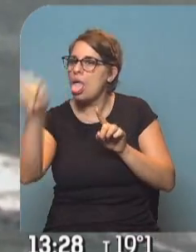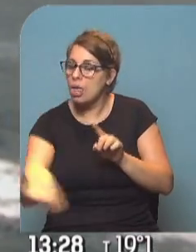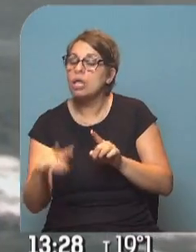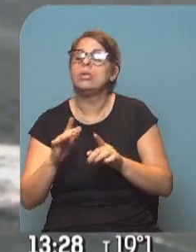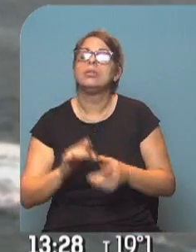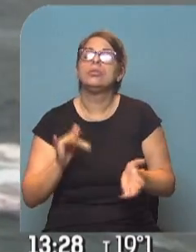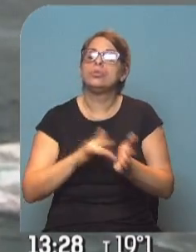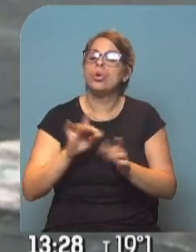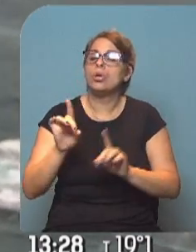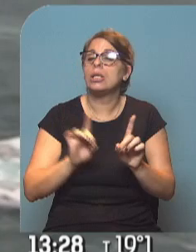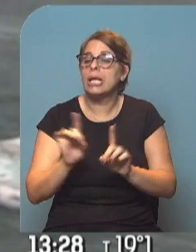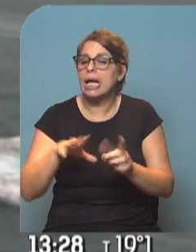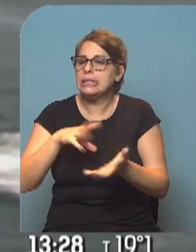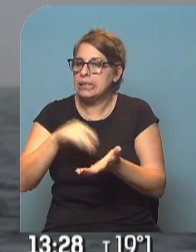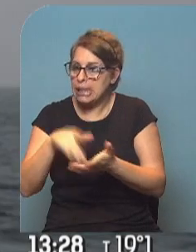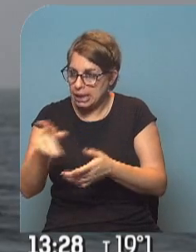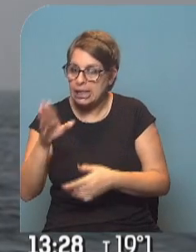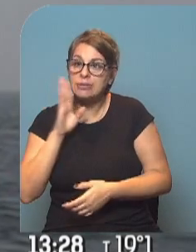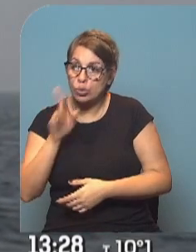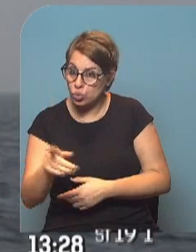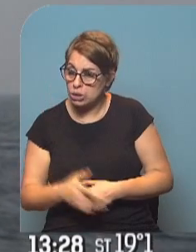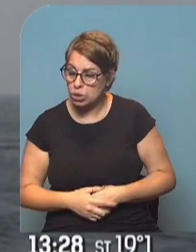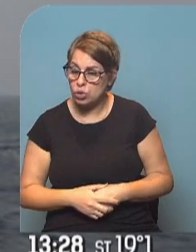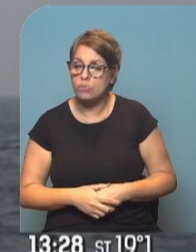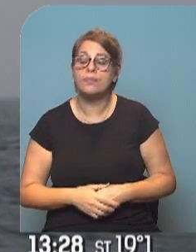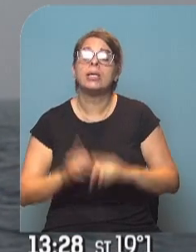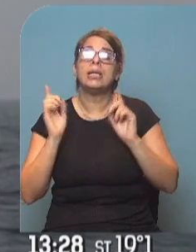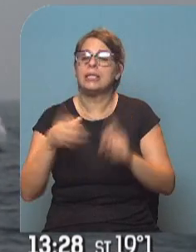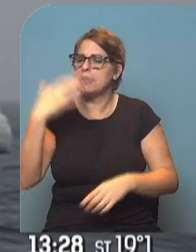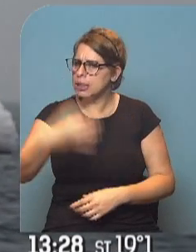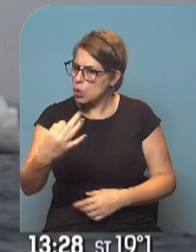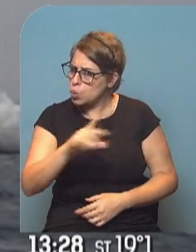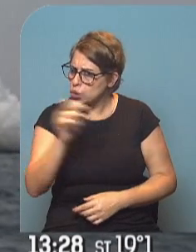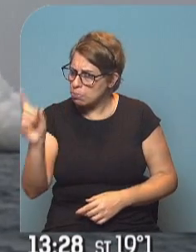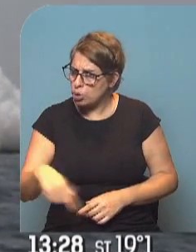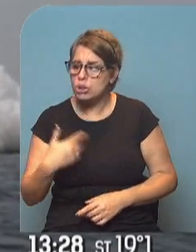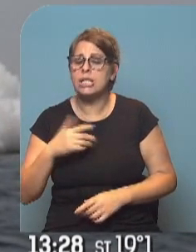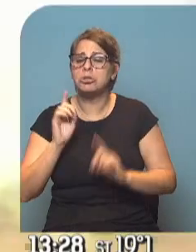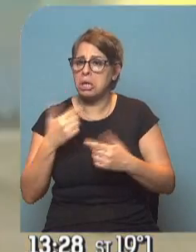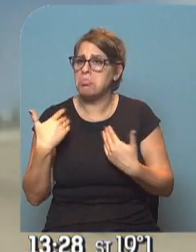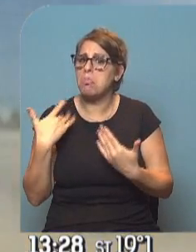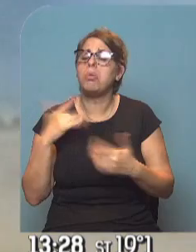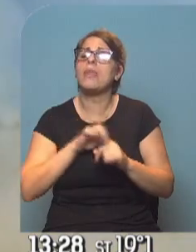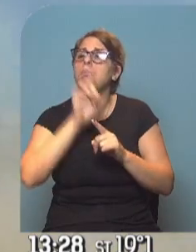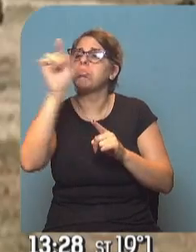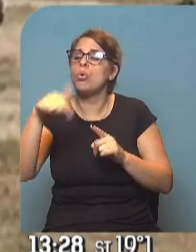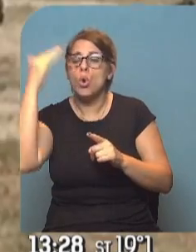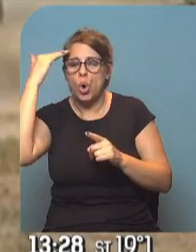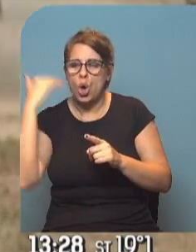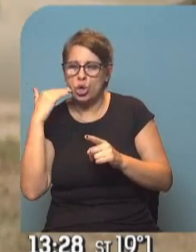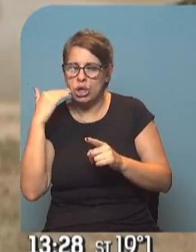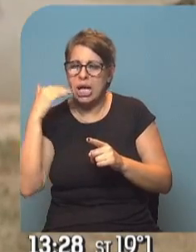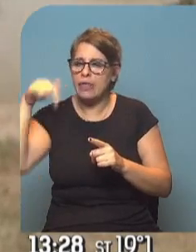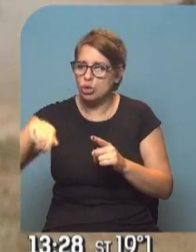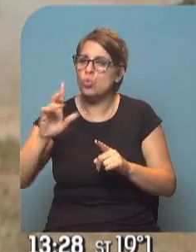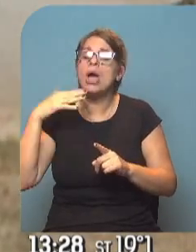ellas alguna parte del territorio de Estados Unidos y con toda seguridad a sus vecinos de Corea del Sur y Japón.